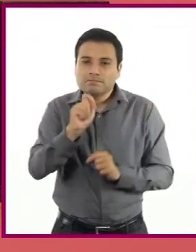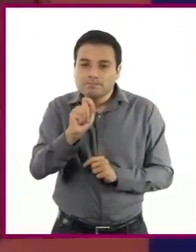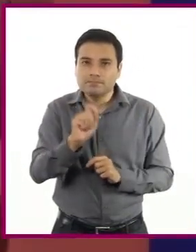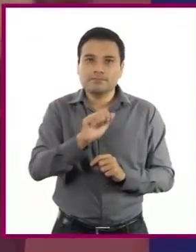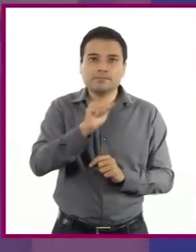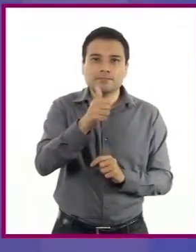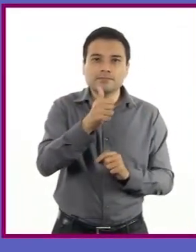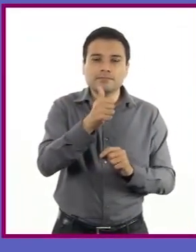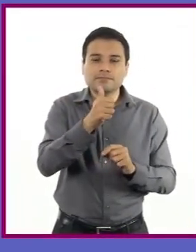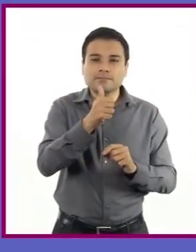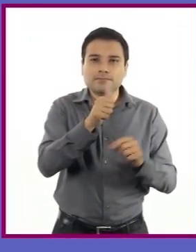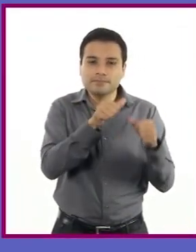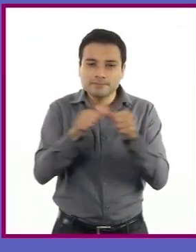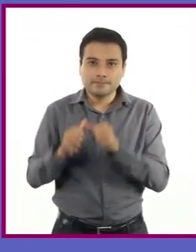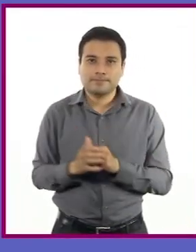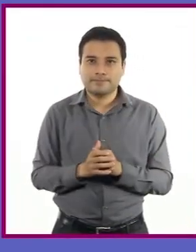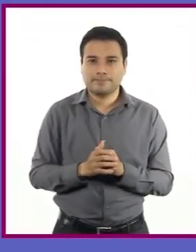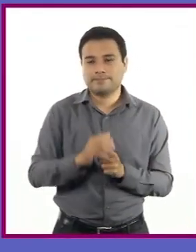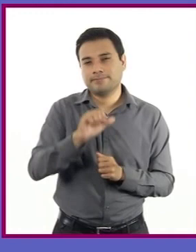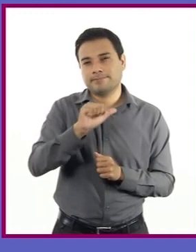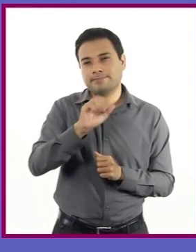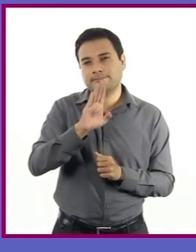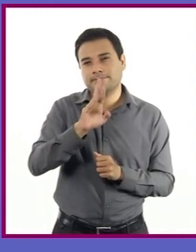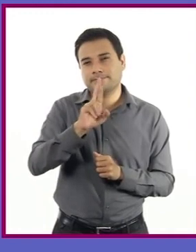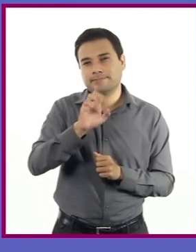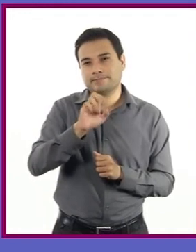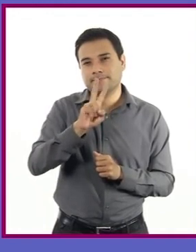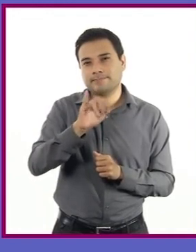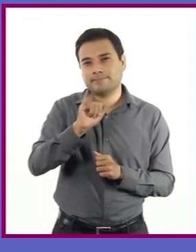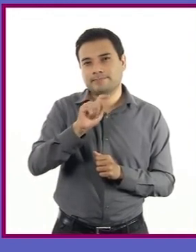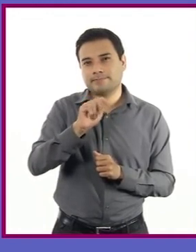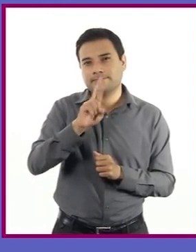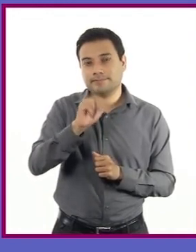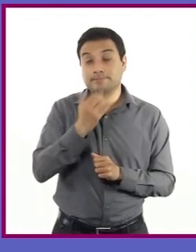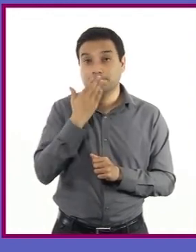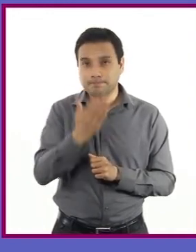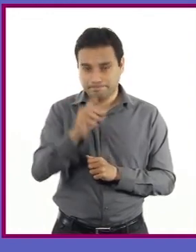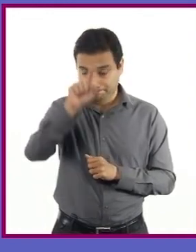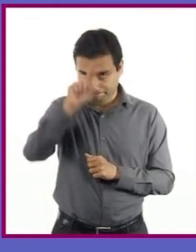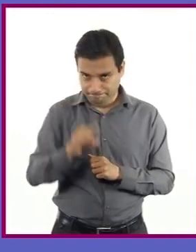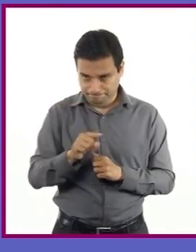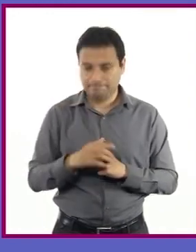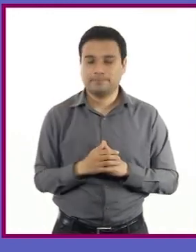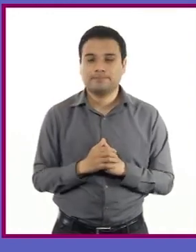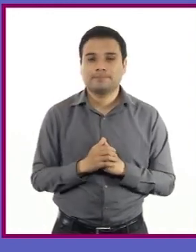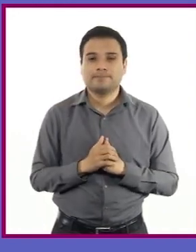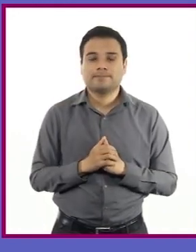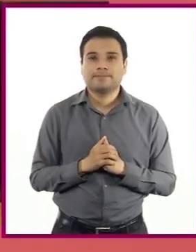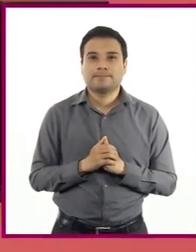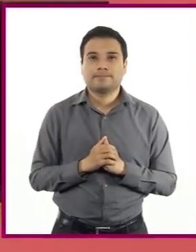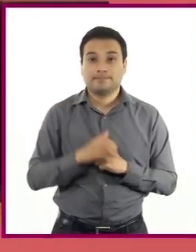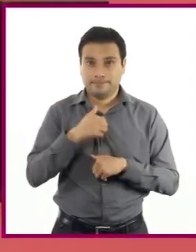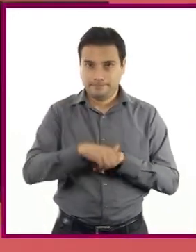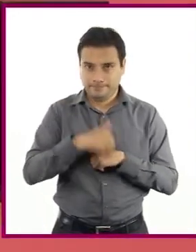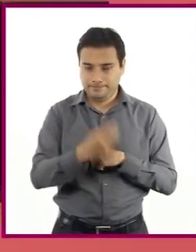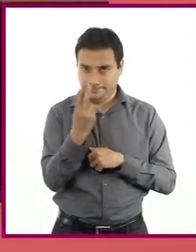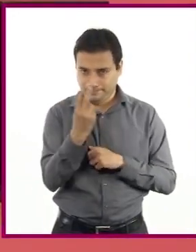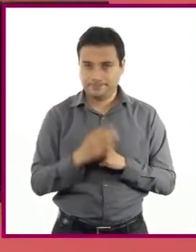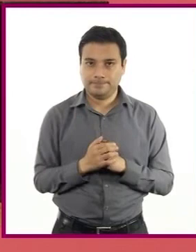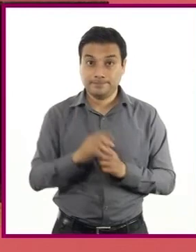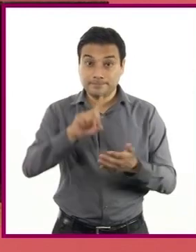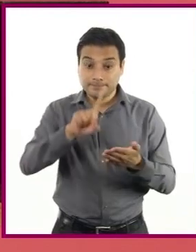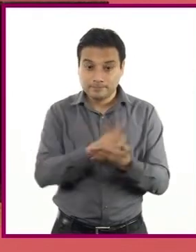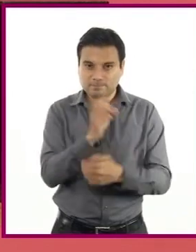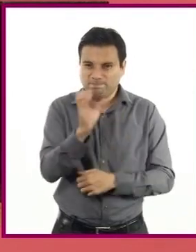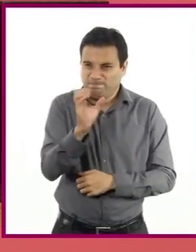letras. Abreviatura. ¡Claro! Vamos ahora con las verticales. 2.